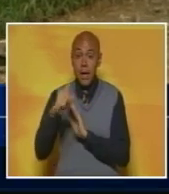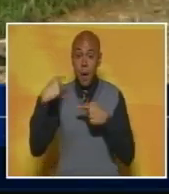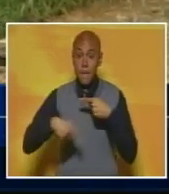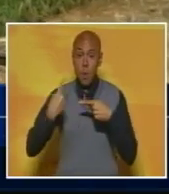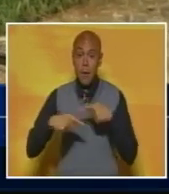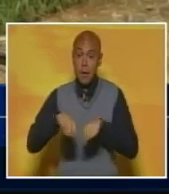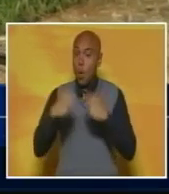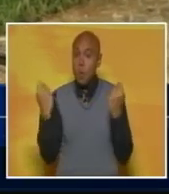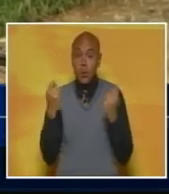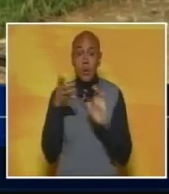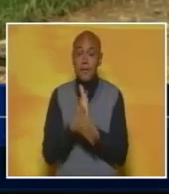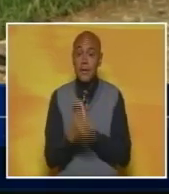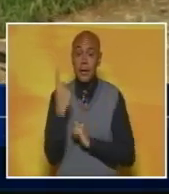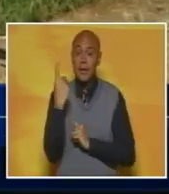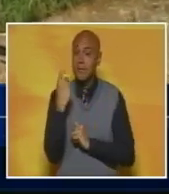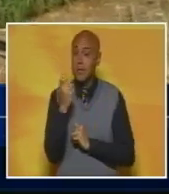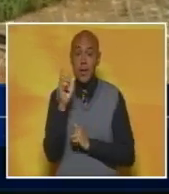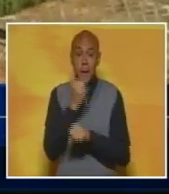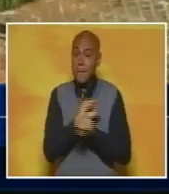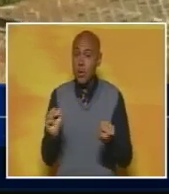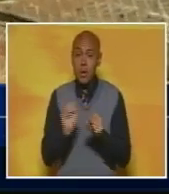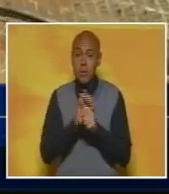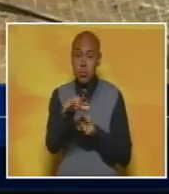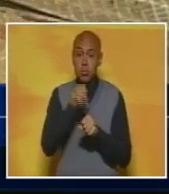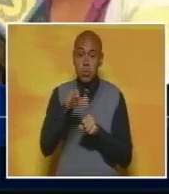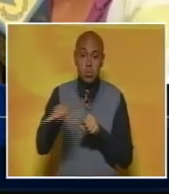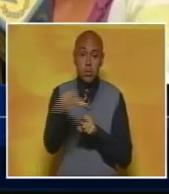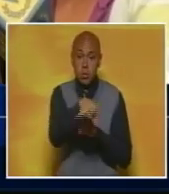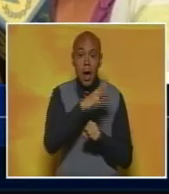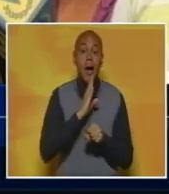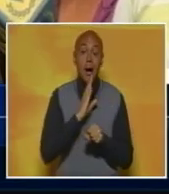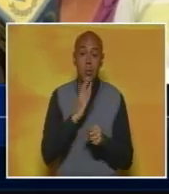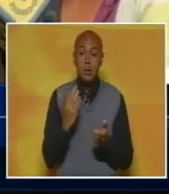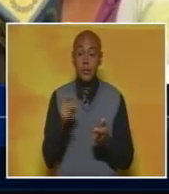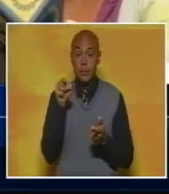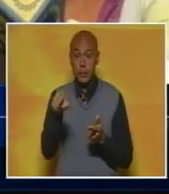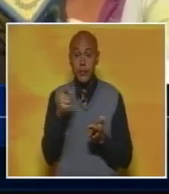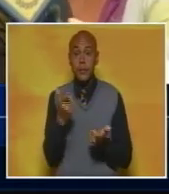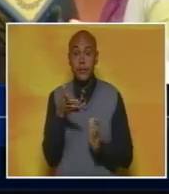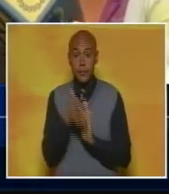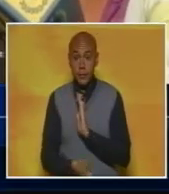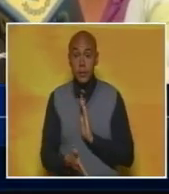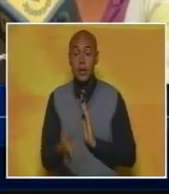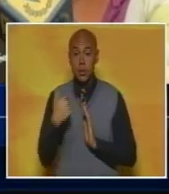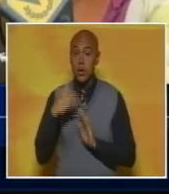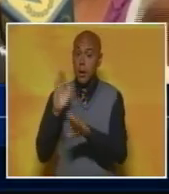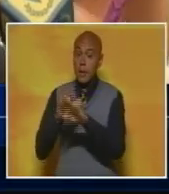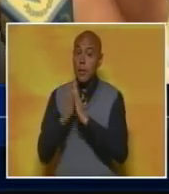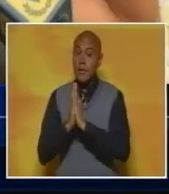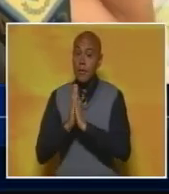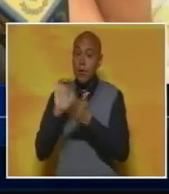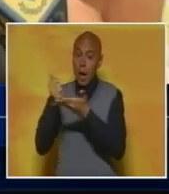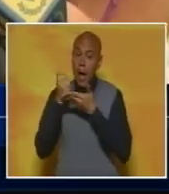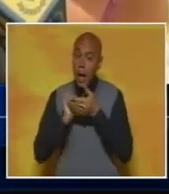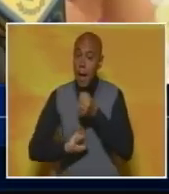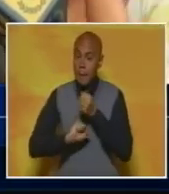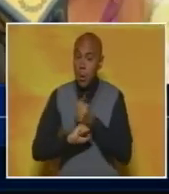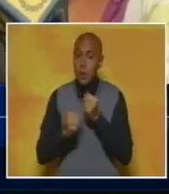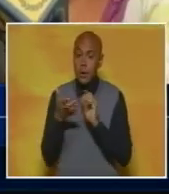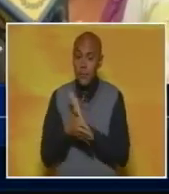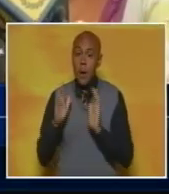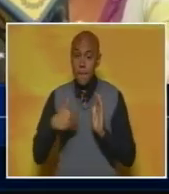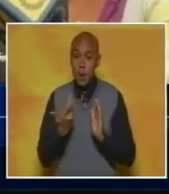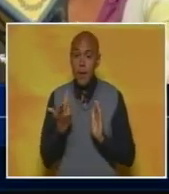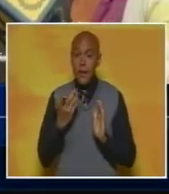está dañada y no puede distribuir a toda la zona. Aguas de Monagas, para que nos presten el apoyo para así poder